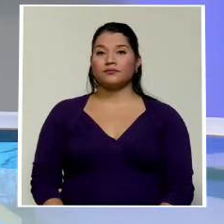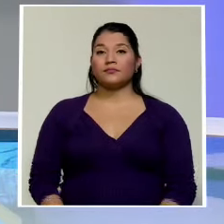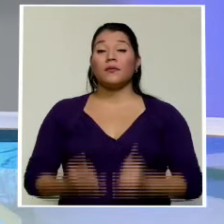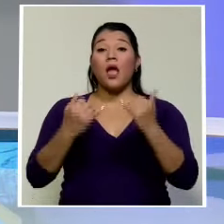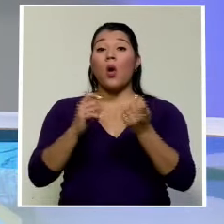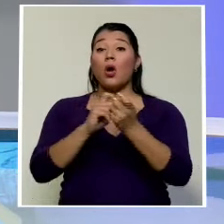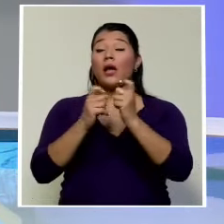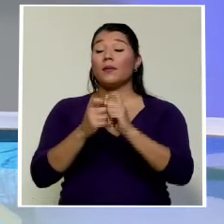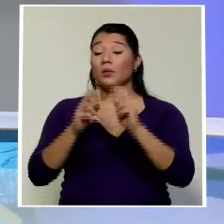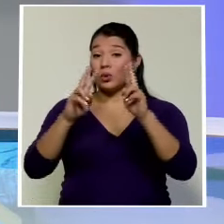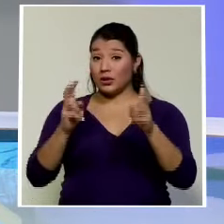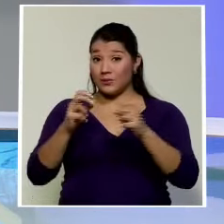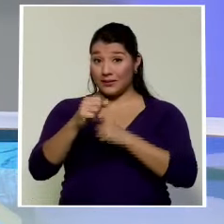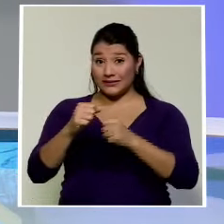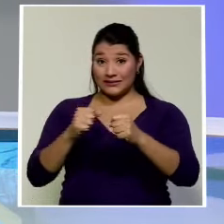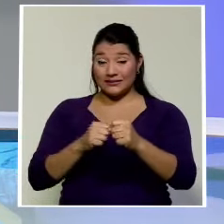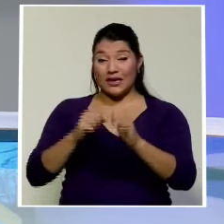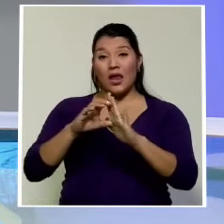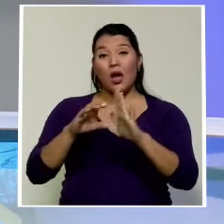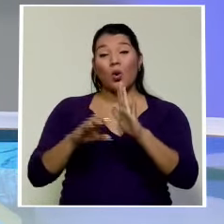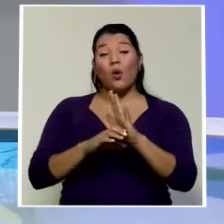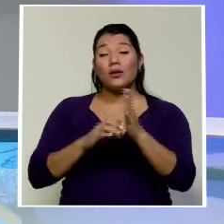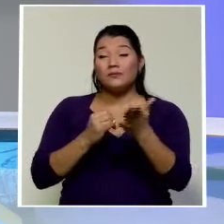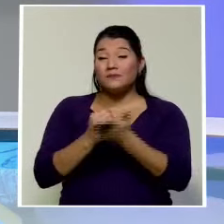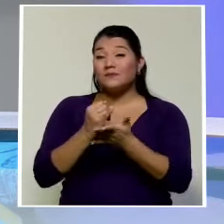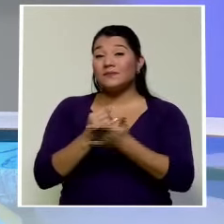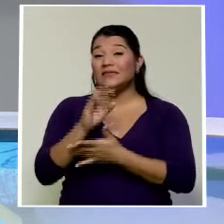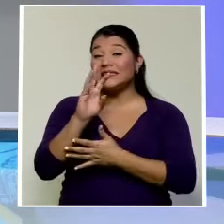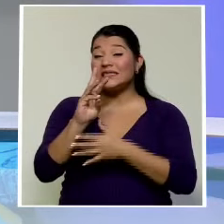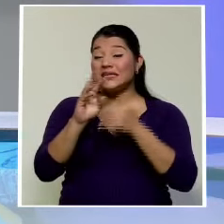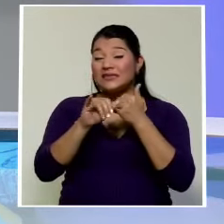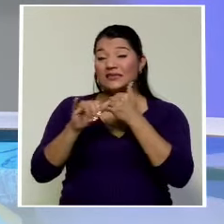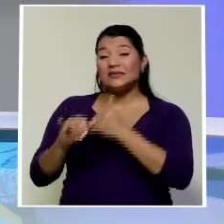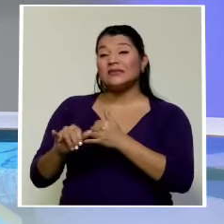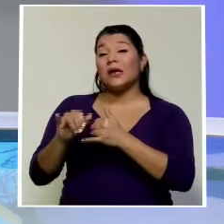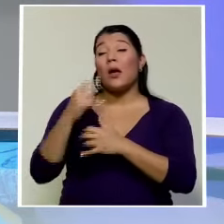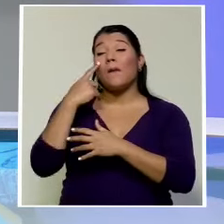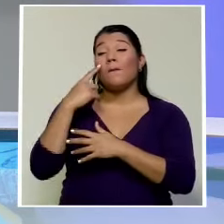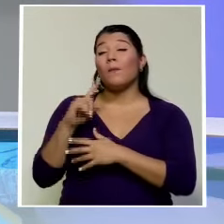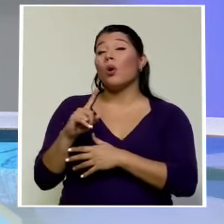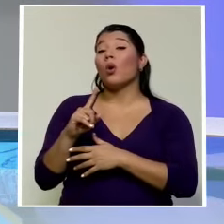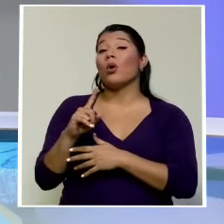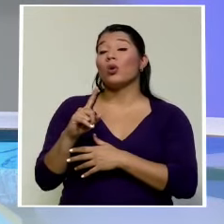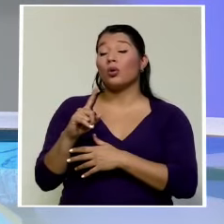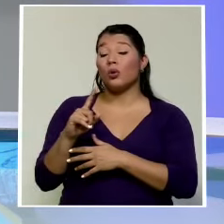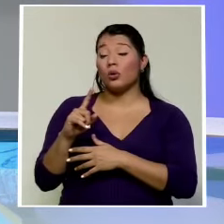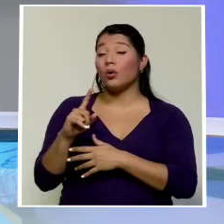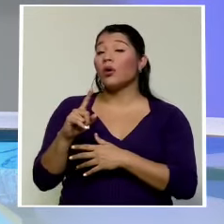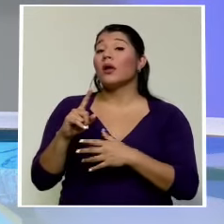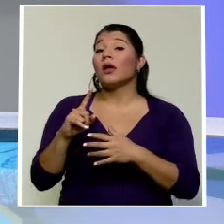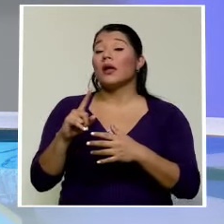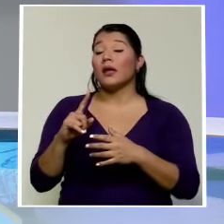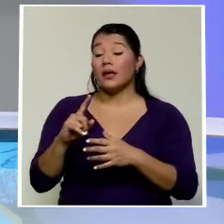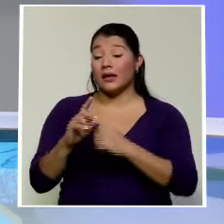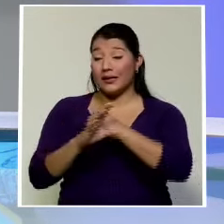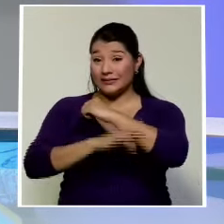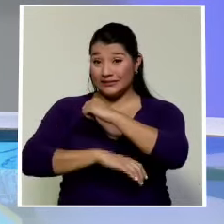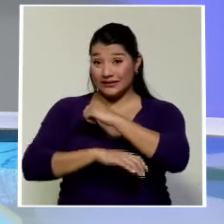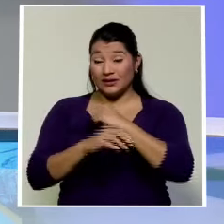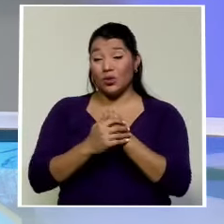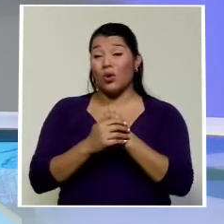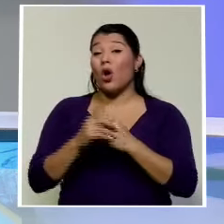Cambiamos de tema. La Sala Constitucional estudia 6 recursos de amparo presentados contra la jueza de ejecución de la pena que